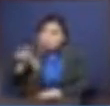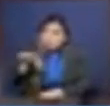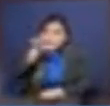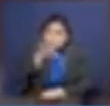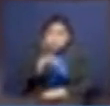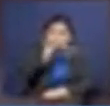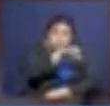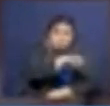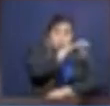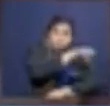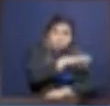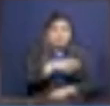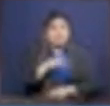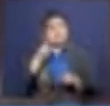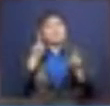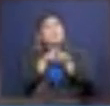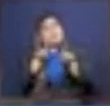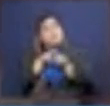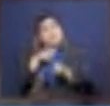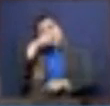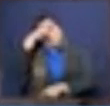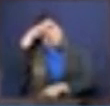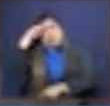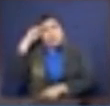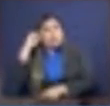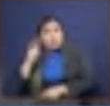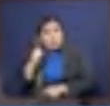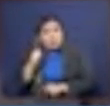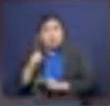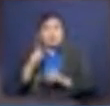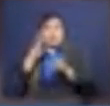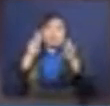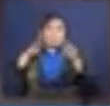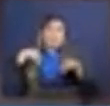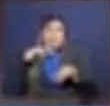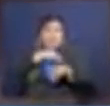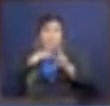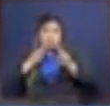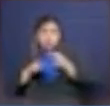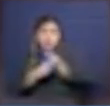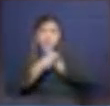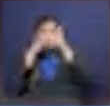en nuestro barrio, casa por casa,